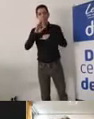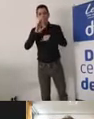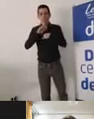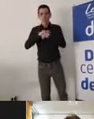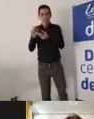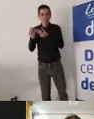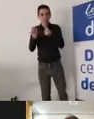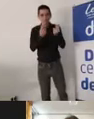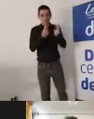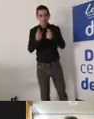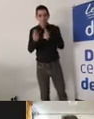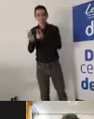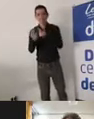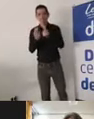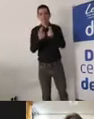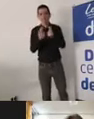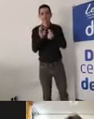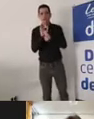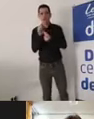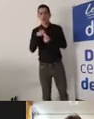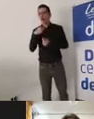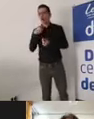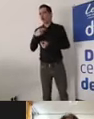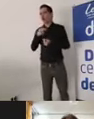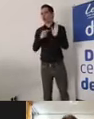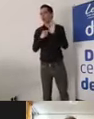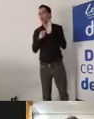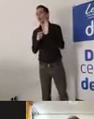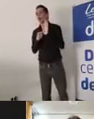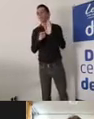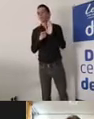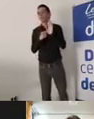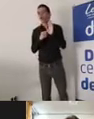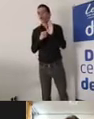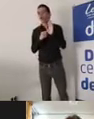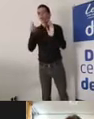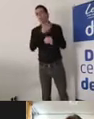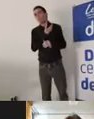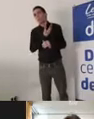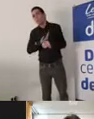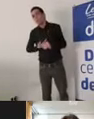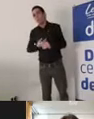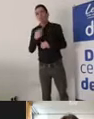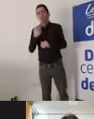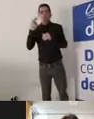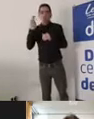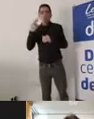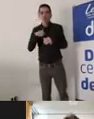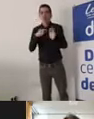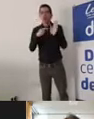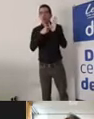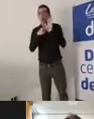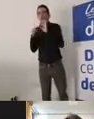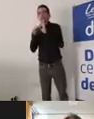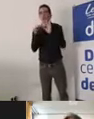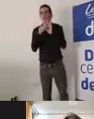del concejal Julián, del presidente X, del diputado tal, del parlamentario tal, o de la alcaldesa tal.